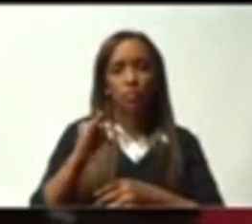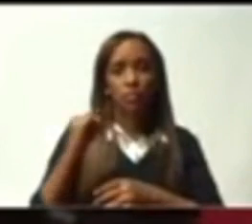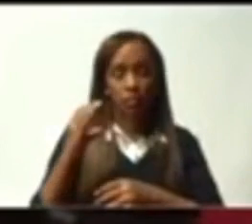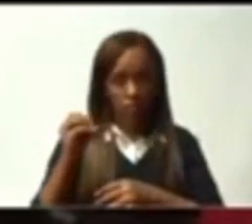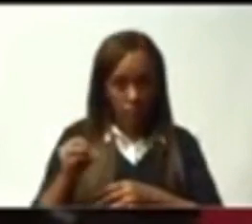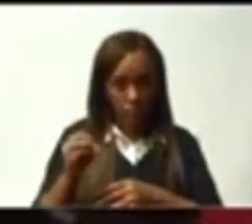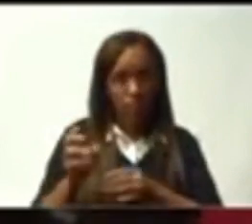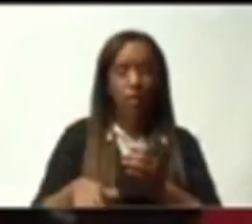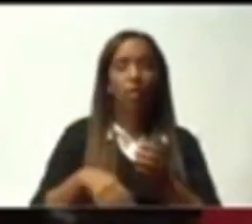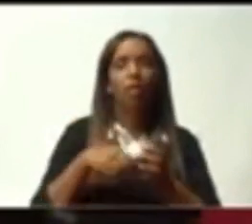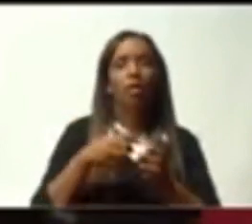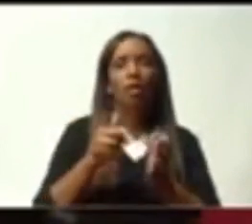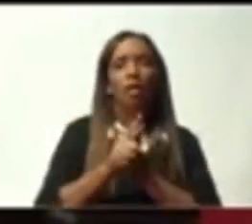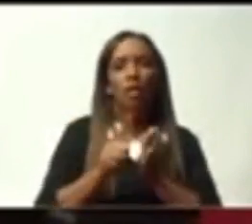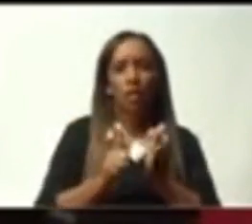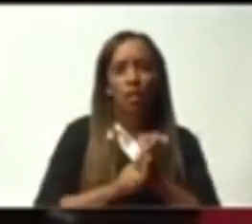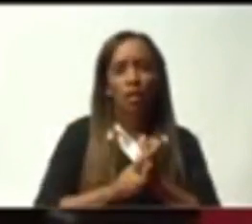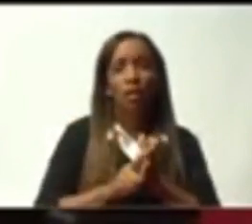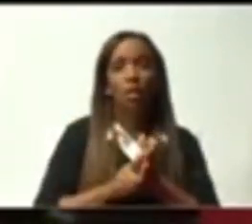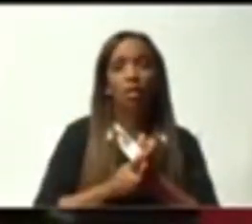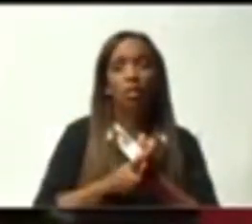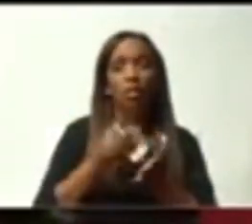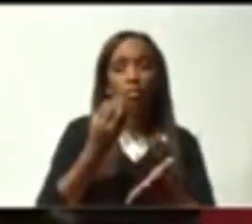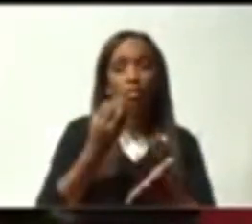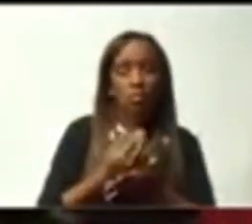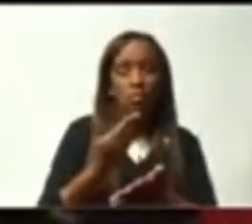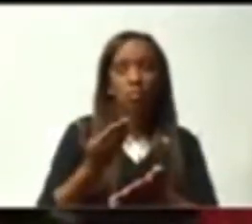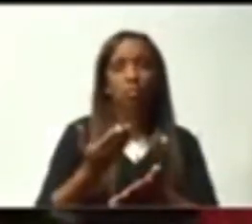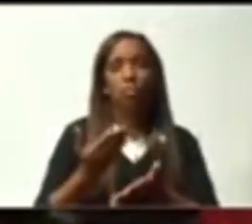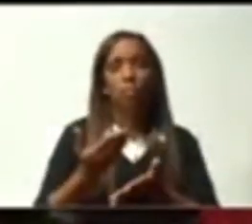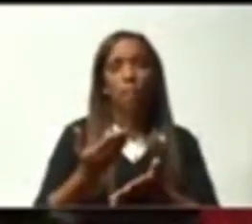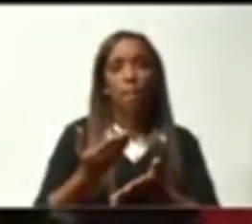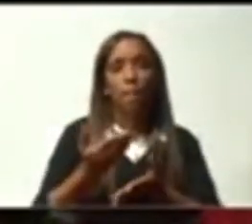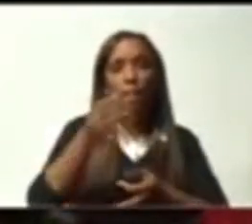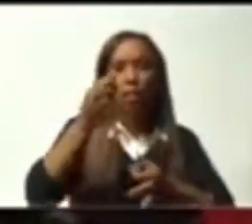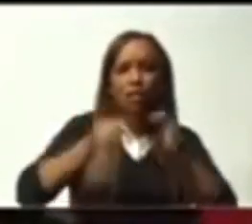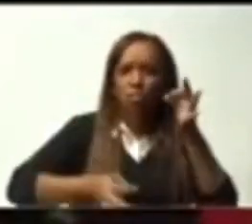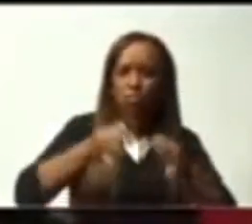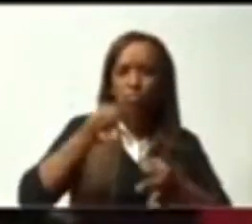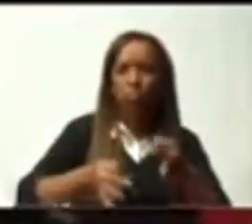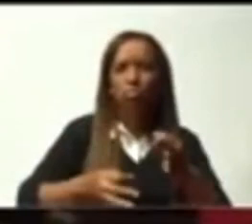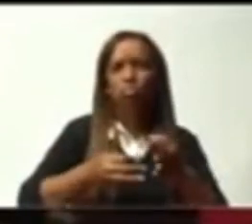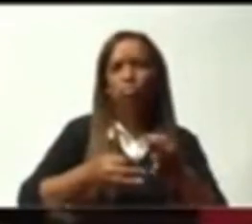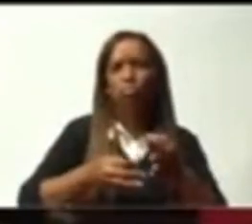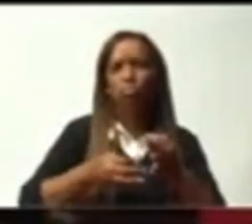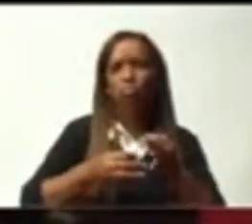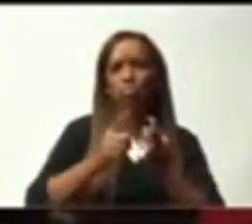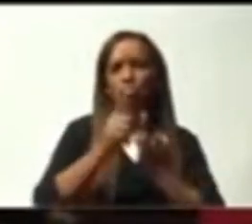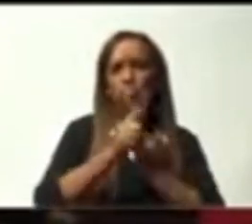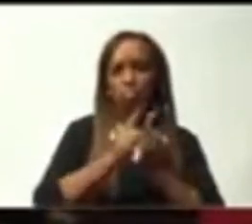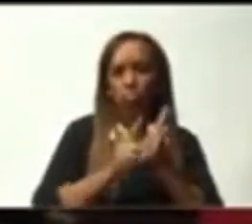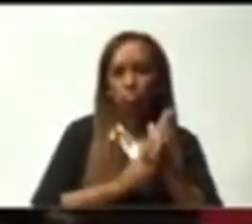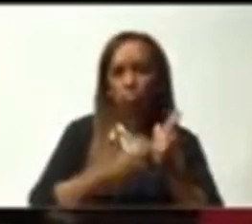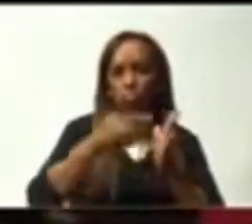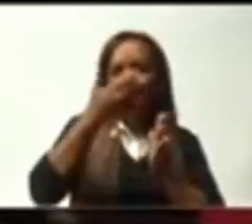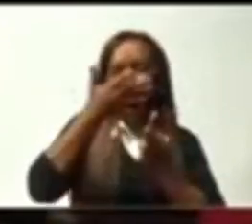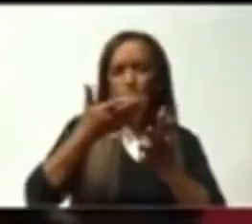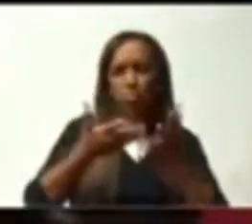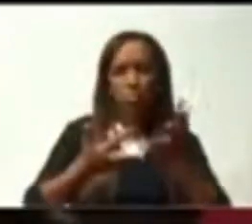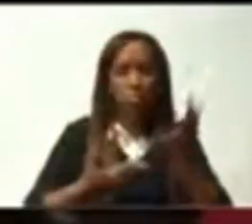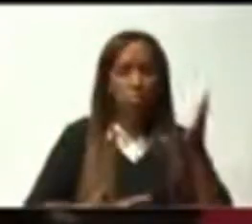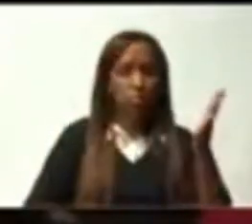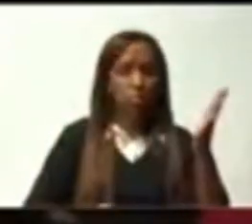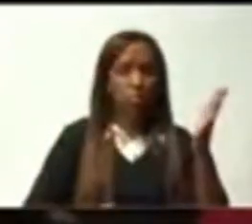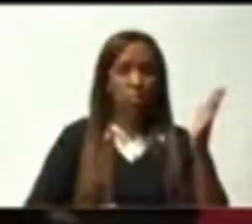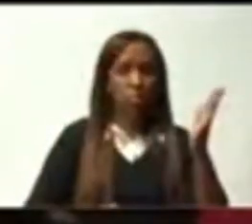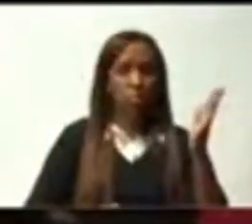municipio y distrito nacional, la ley de varones. Reformamos la justicia, hicimos reforma en la administración pública, hicimos reforma tributaria